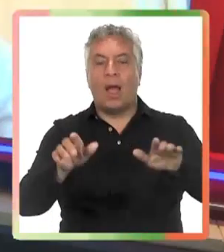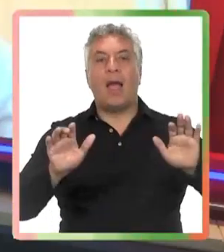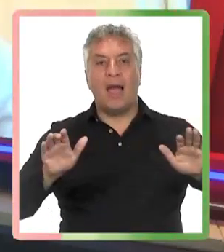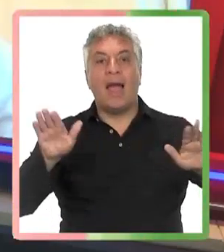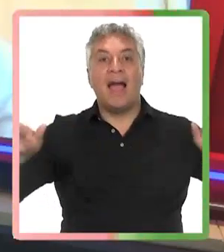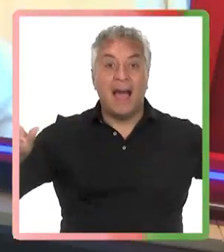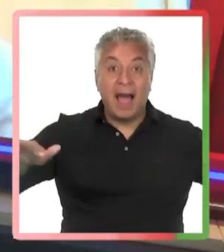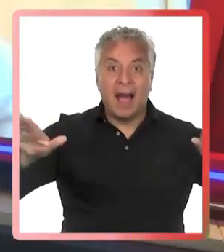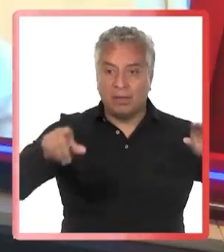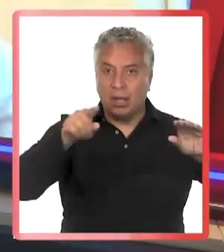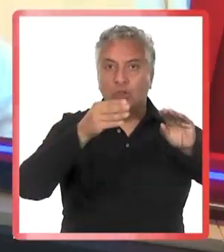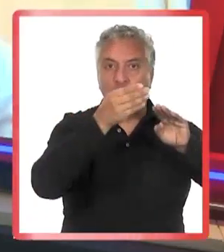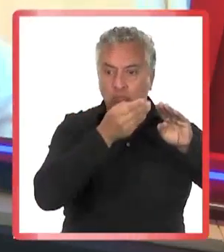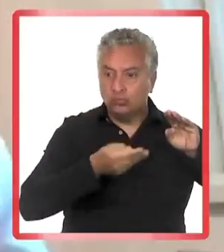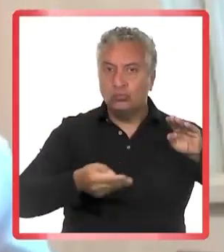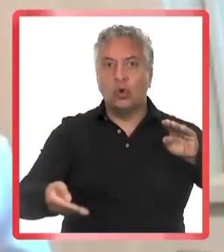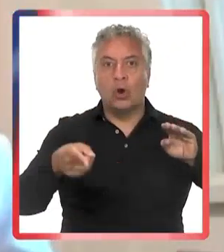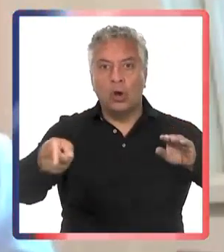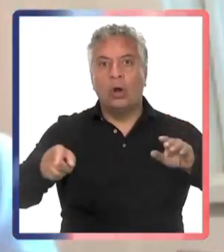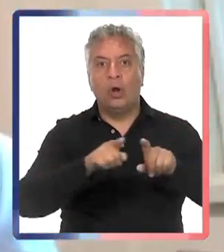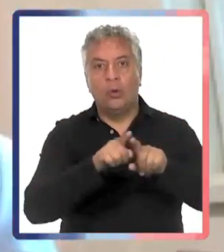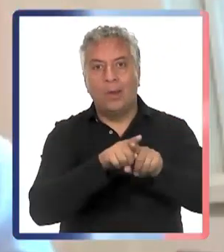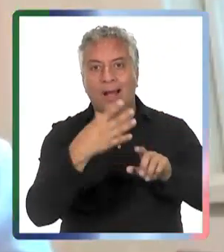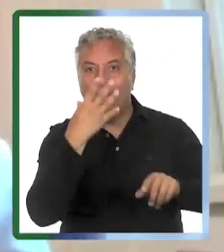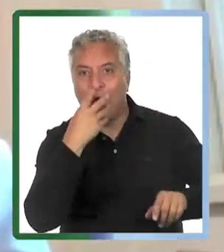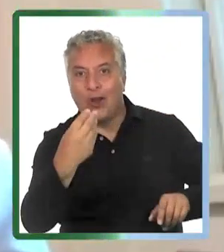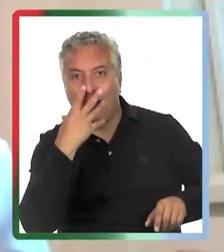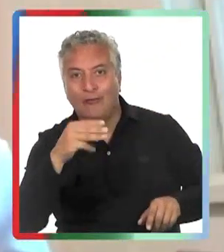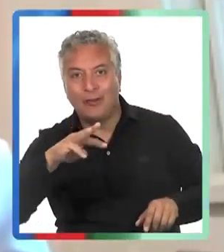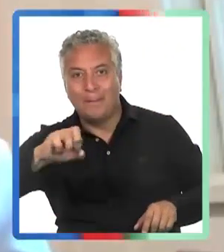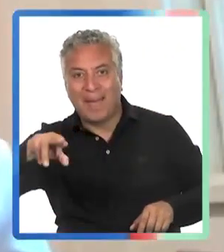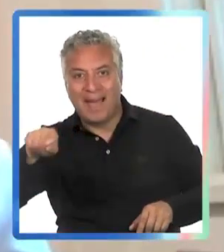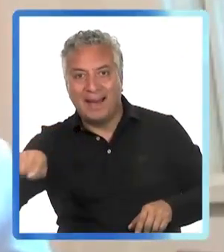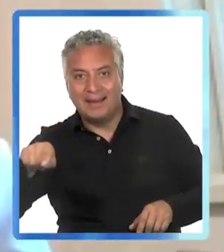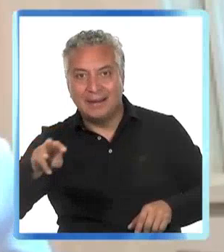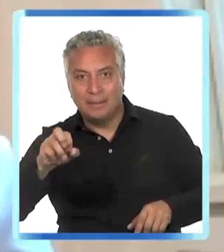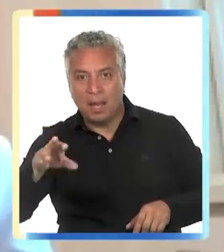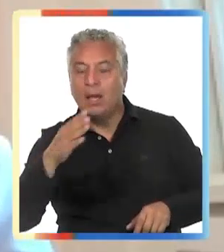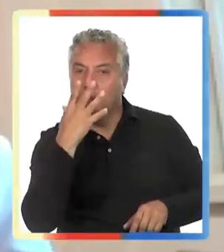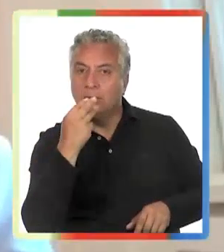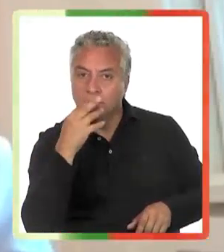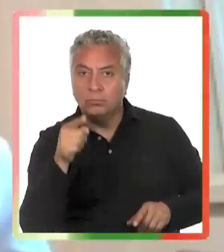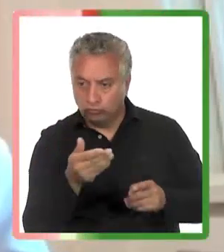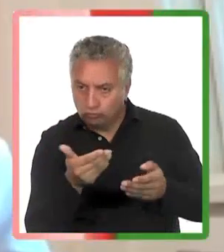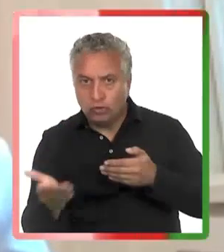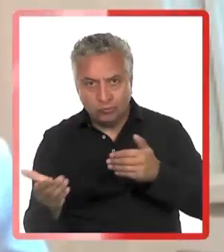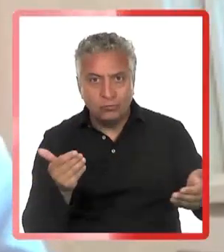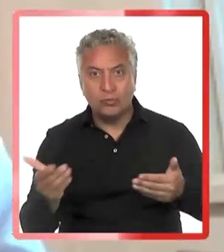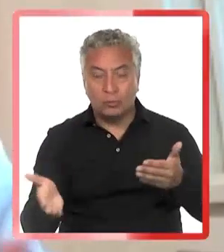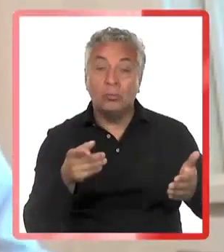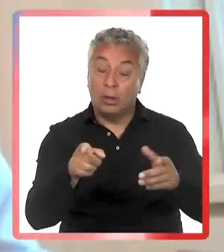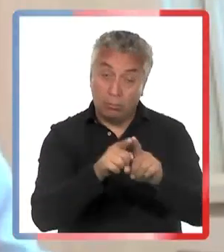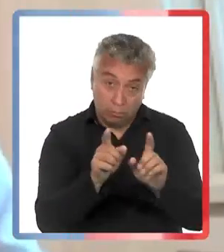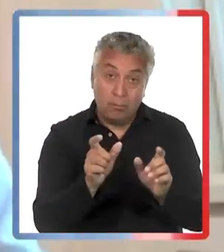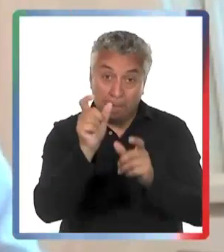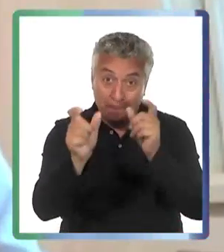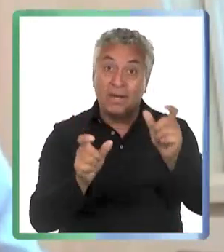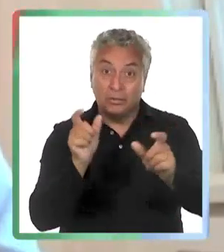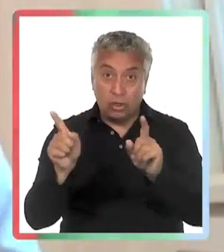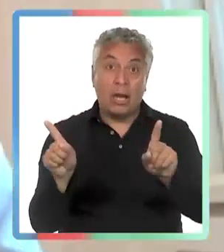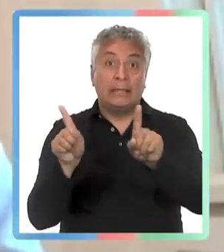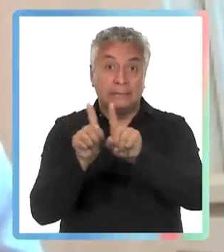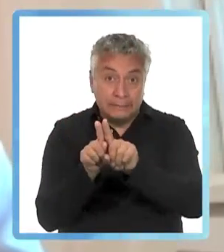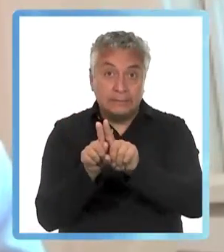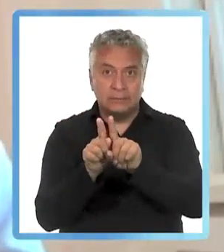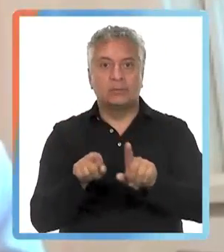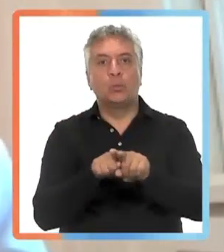aves, incluso entre mamíferos. ¿Pueden ocurrir un mayor número de contagios en humanos? Sí, pueden ocurrir, digamos, si es que las personas tienen contacto estrecho.